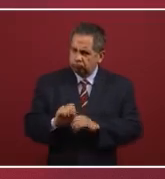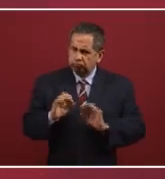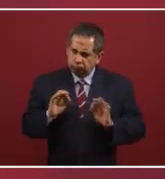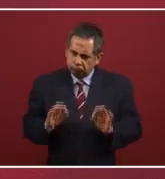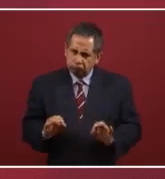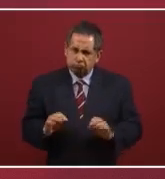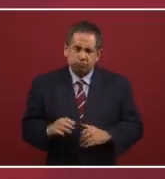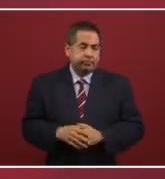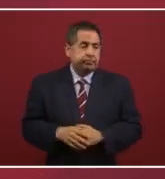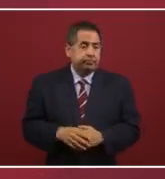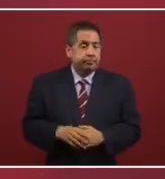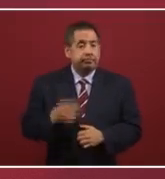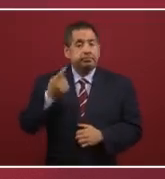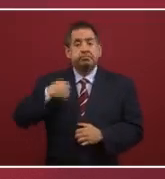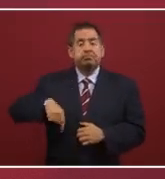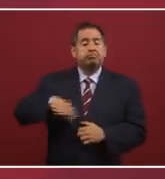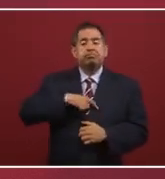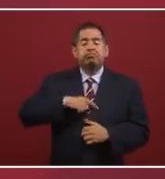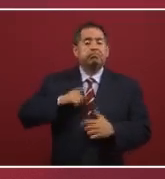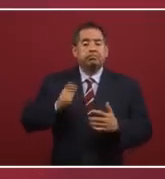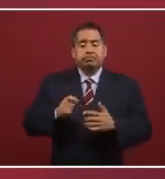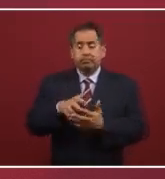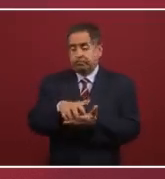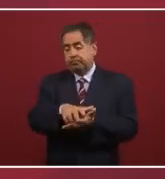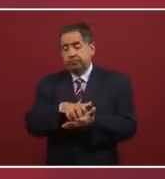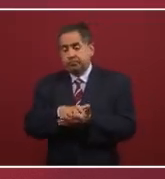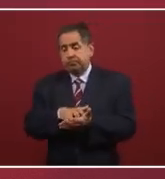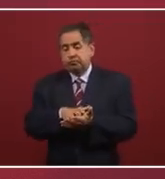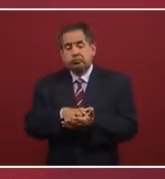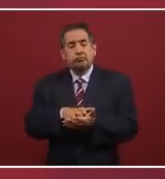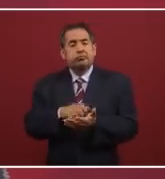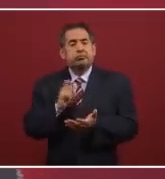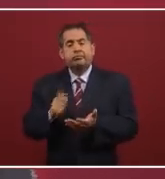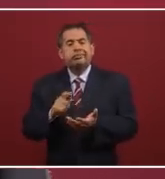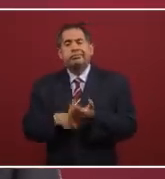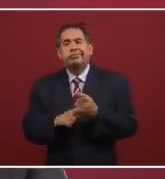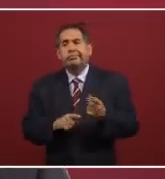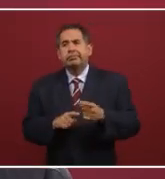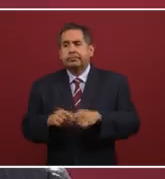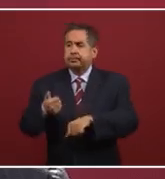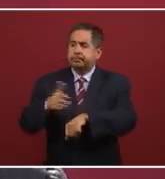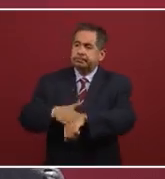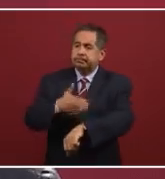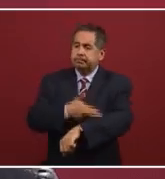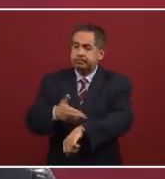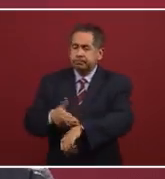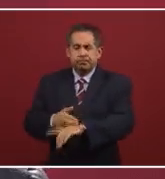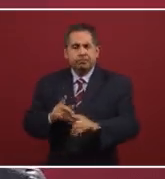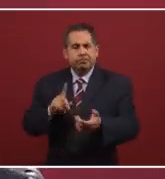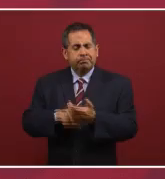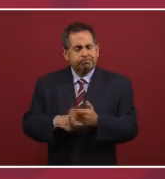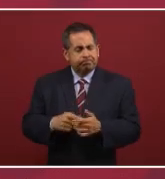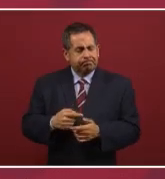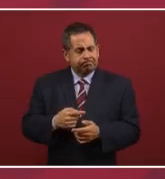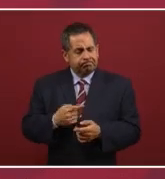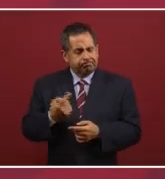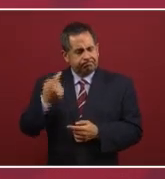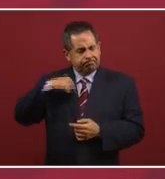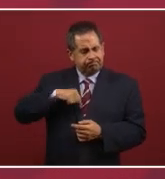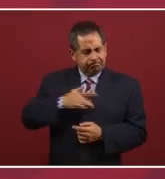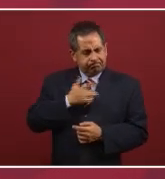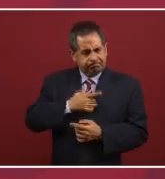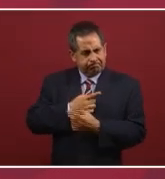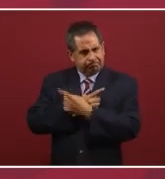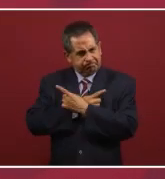Acá, para nosotros, la austeridad no es un asunto administrativo, sino de principios.